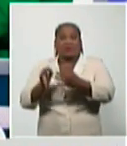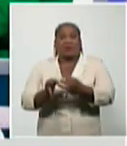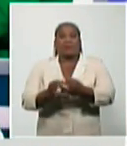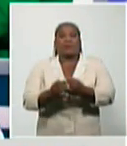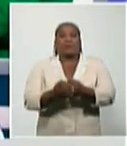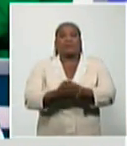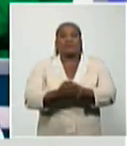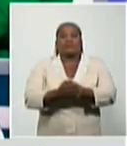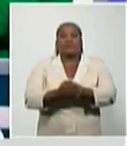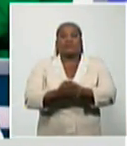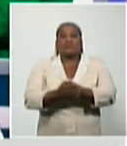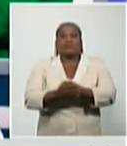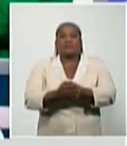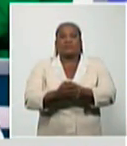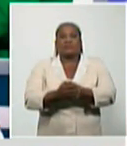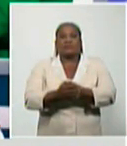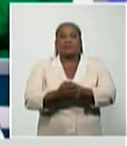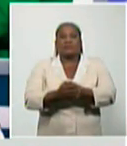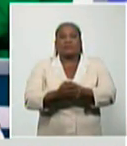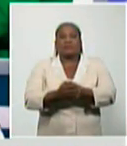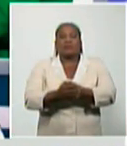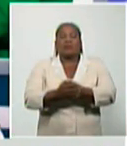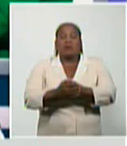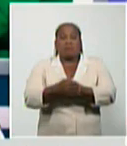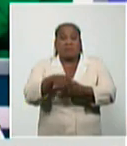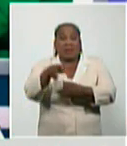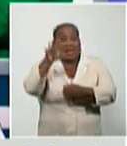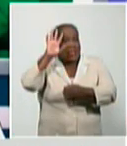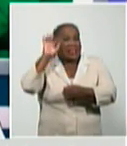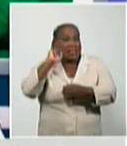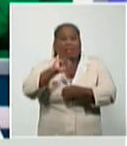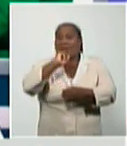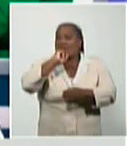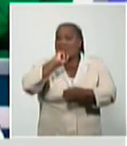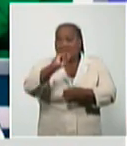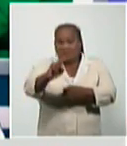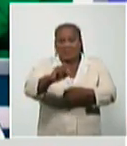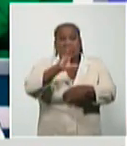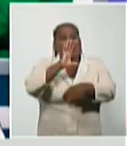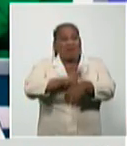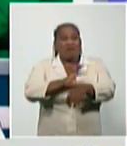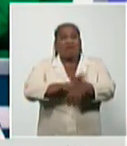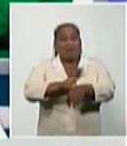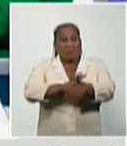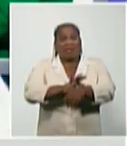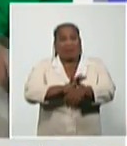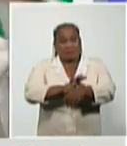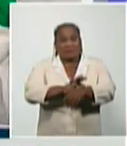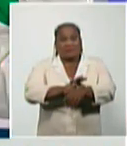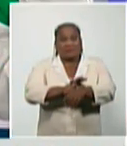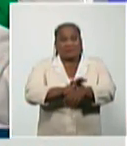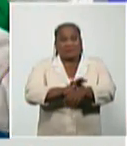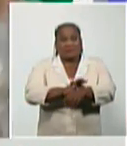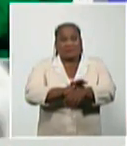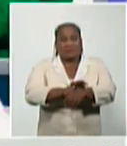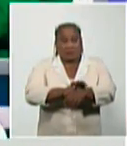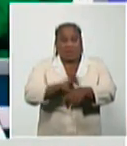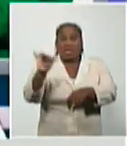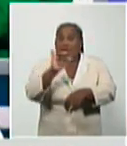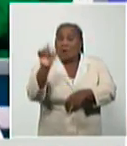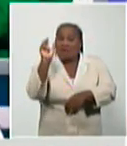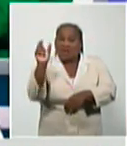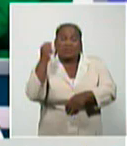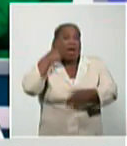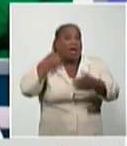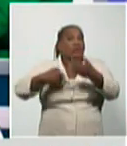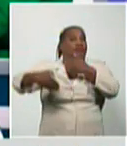los datos, es lo difícil que se ha hecho esta enfermedad, que a igual fecha del año pasado